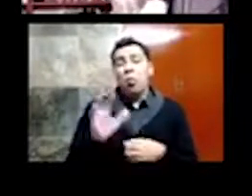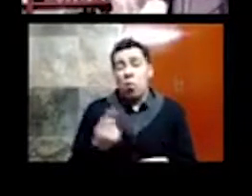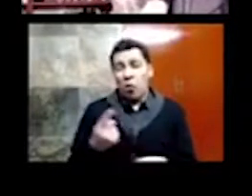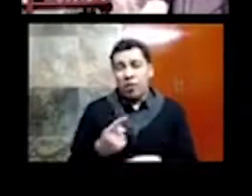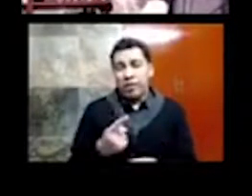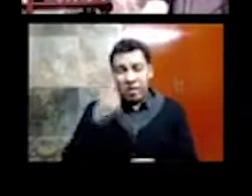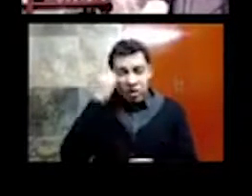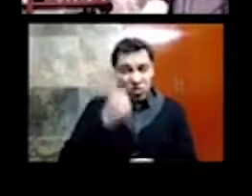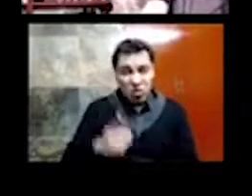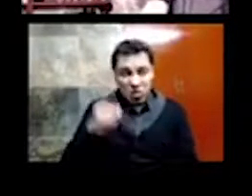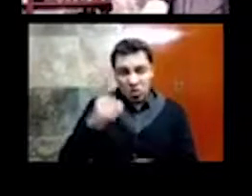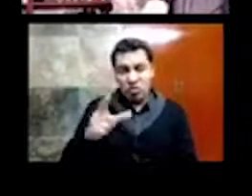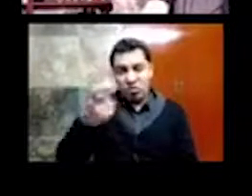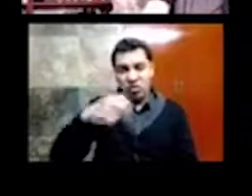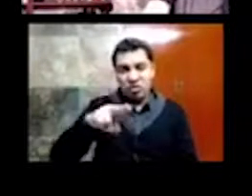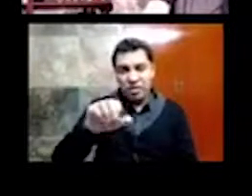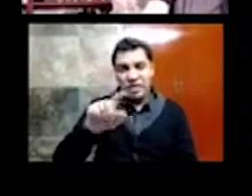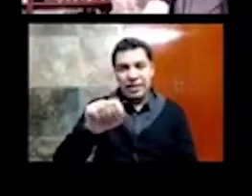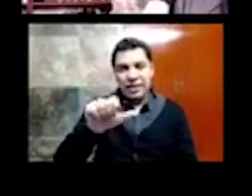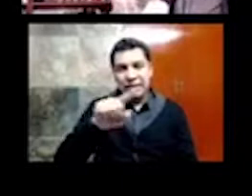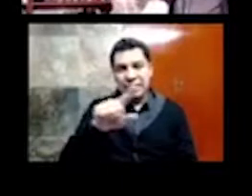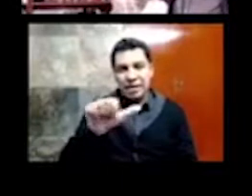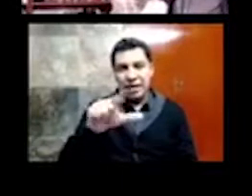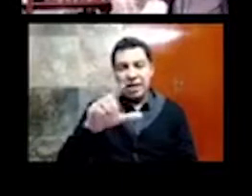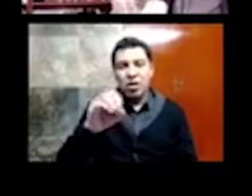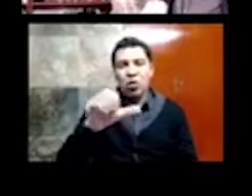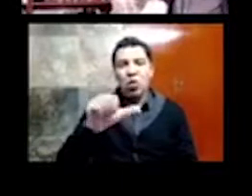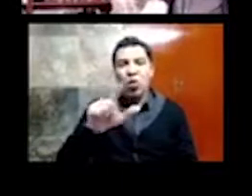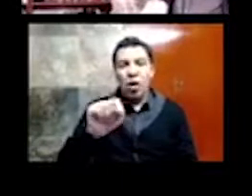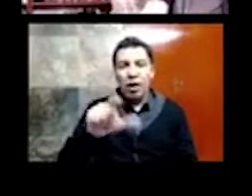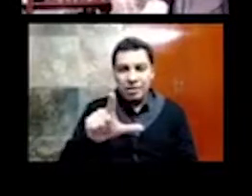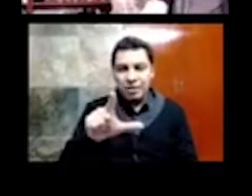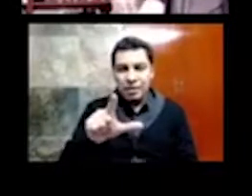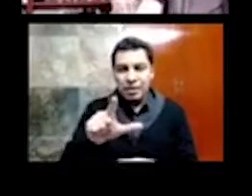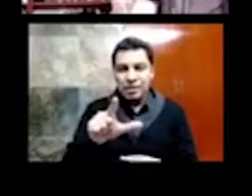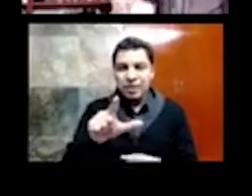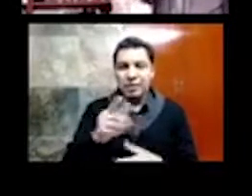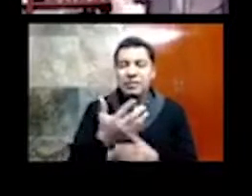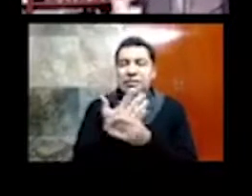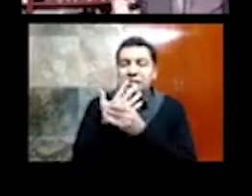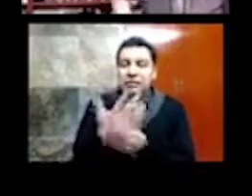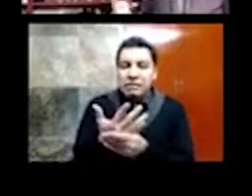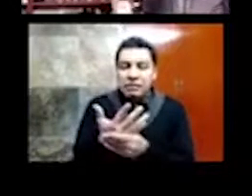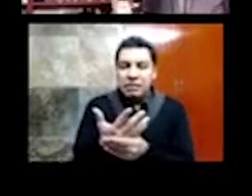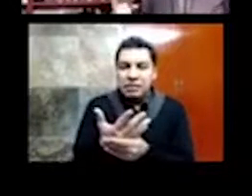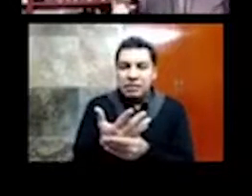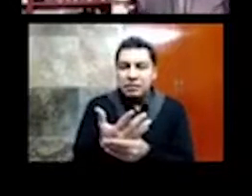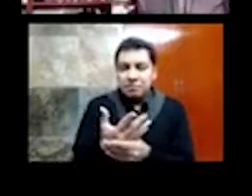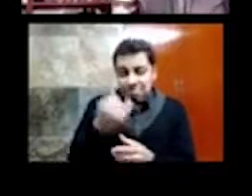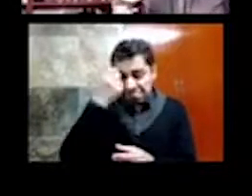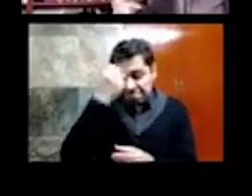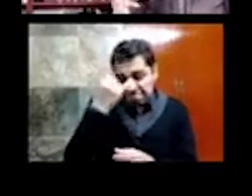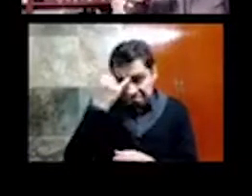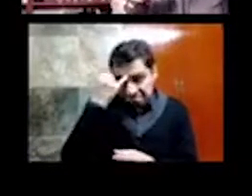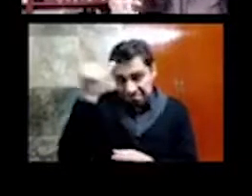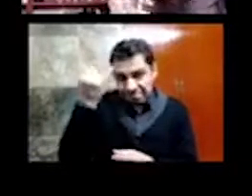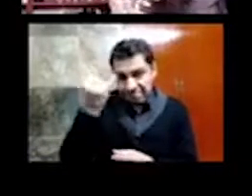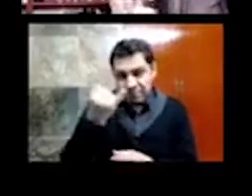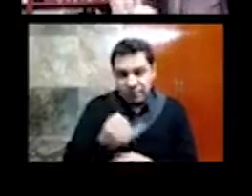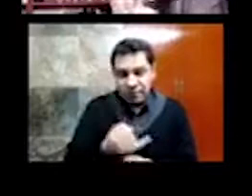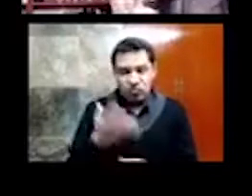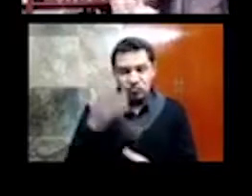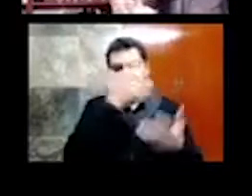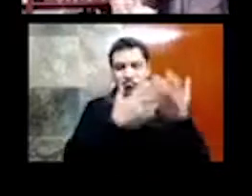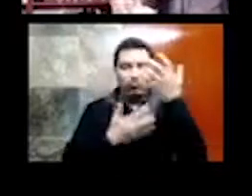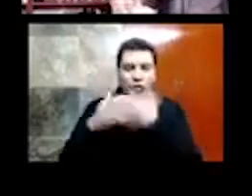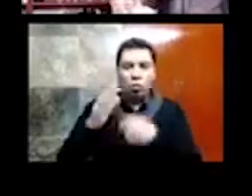Una mujer de nombre... Es muy emotivo ese relato, sí. Muy emotivo. inventa, descubre el pulque oficialmente en la